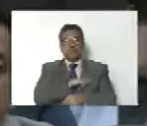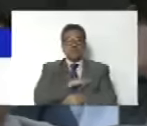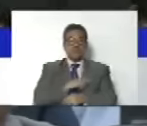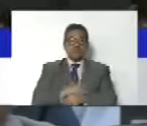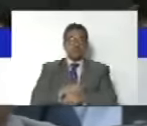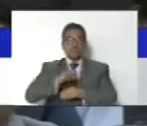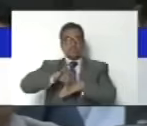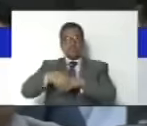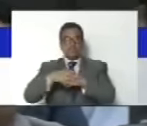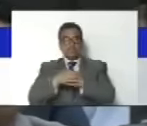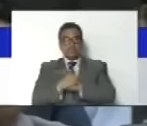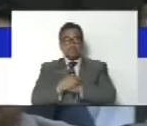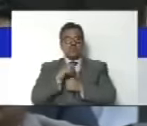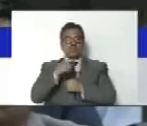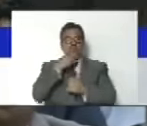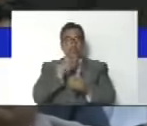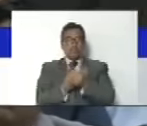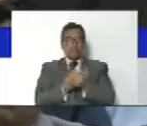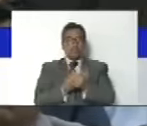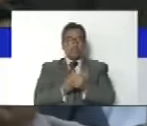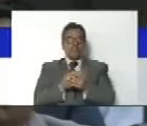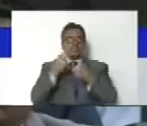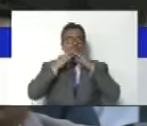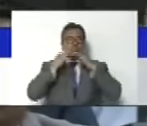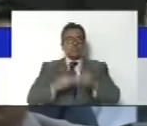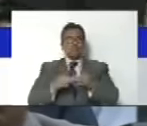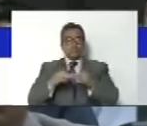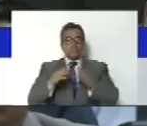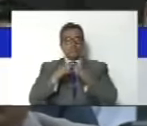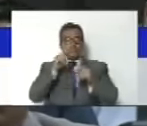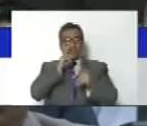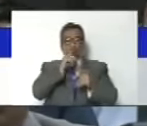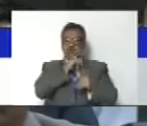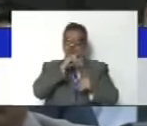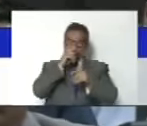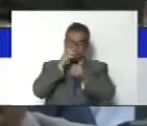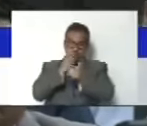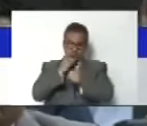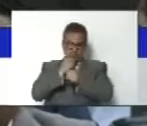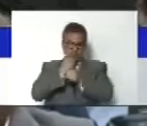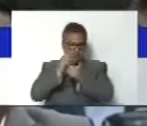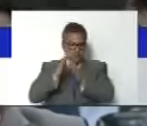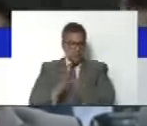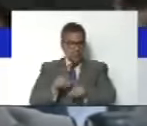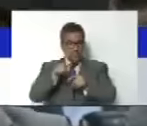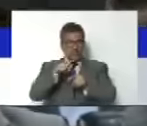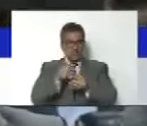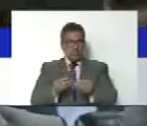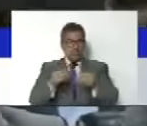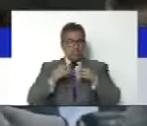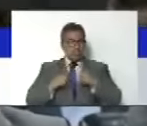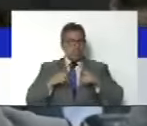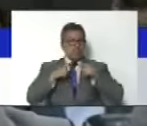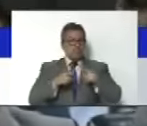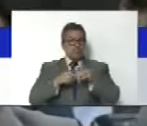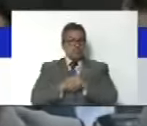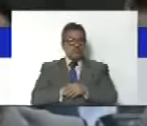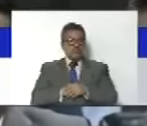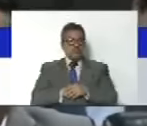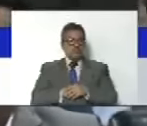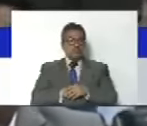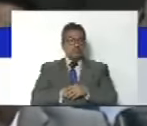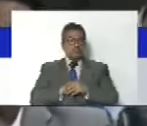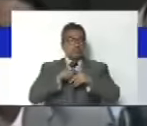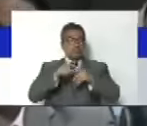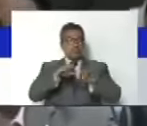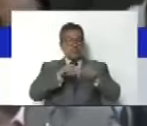Compañero Jorge Rodríguez, te agradezco enormemente en nombre de los trabajadores y las trabajadoras venezolanas esta oportunidad para que a